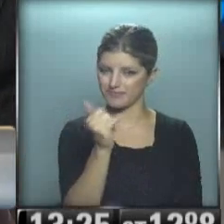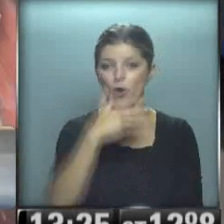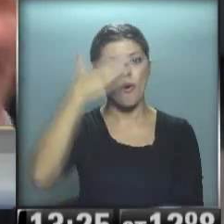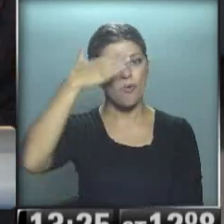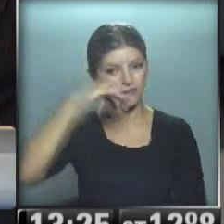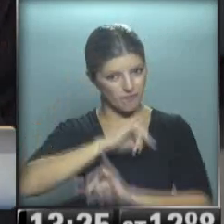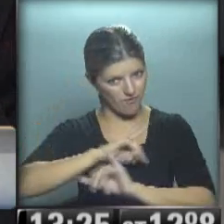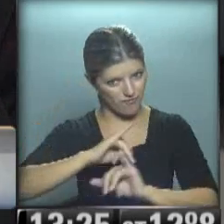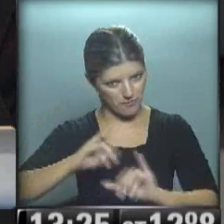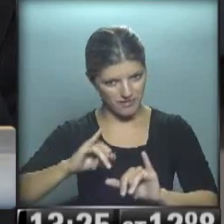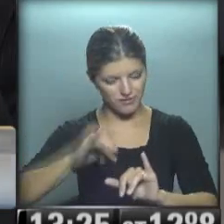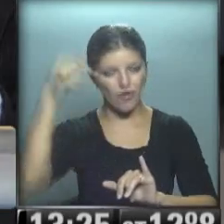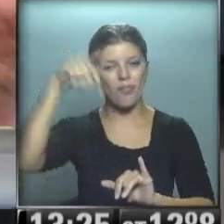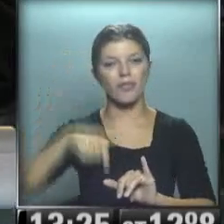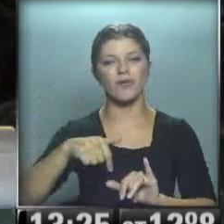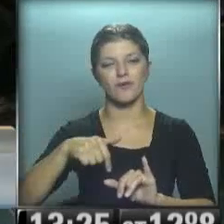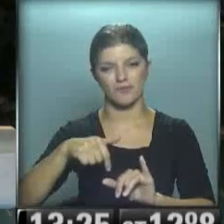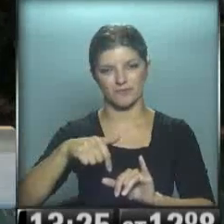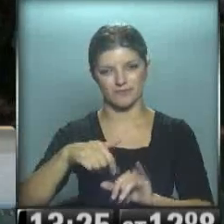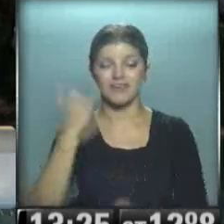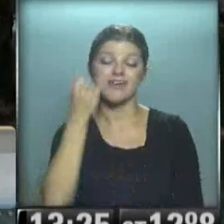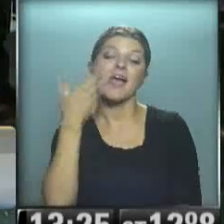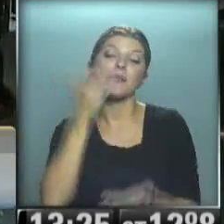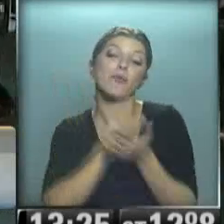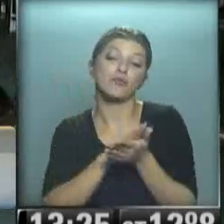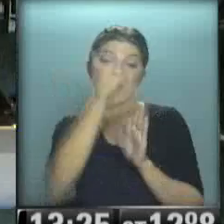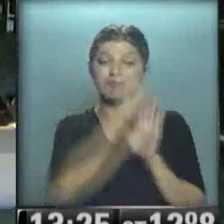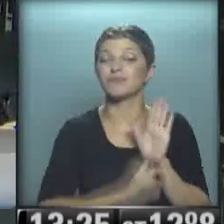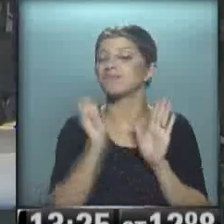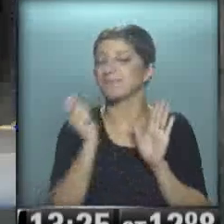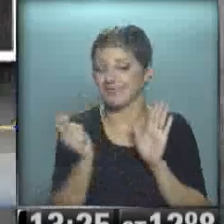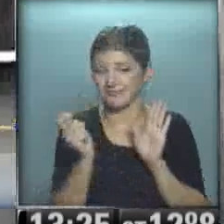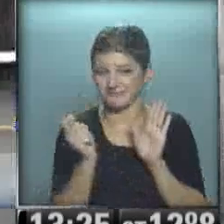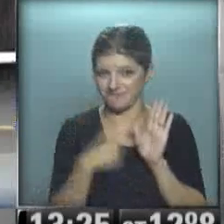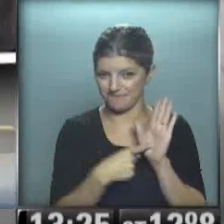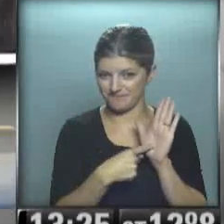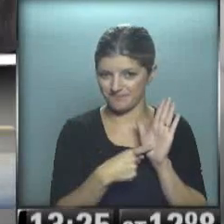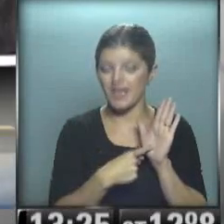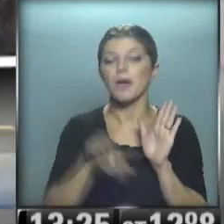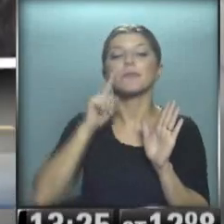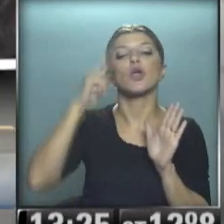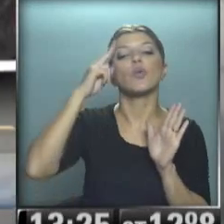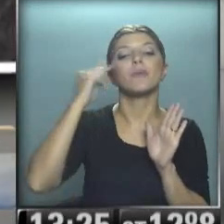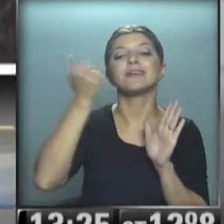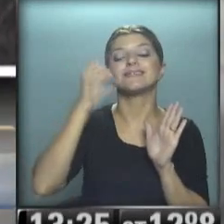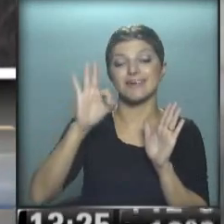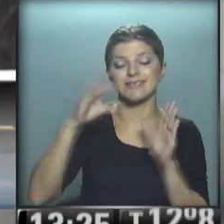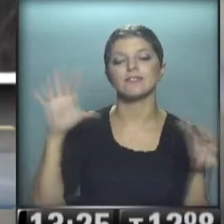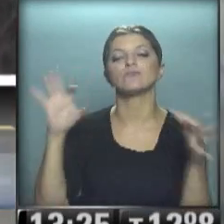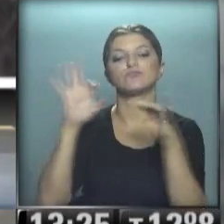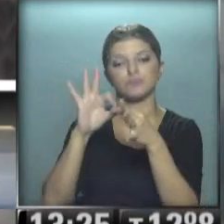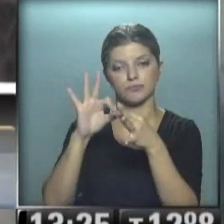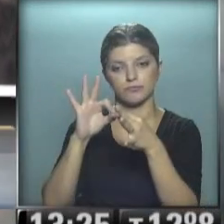Último dato de la incógnita de hoy, atención, aquí está, ya que estamos hablando de la incógnita. Nuestro personaje de hoy en los años 60 se vincula